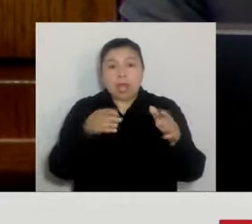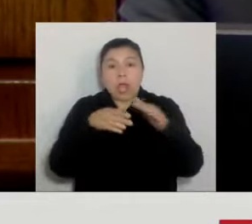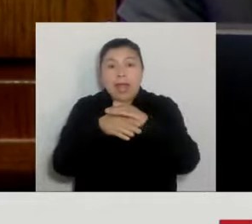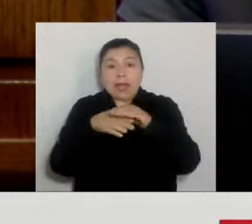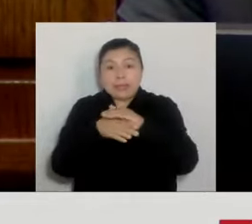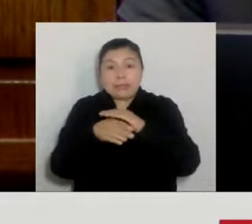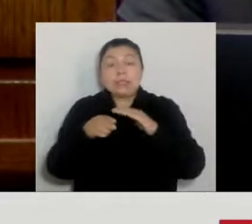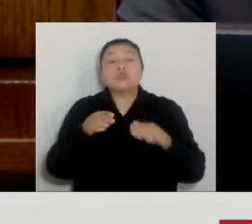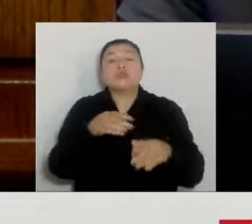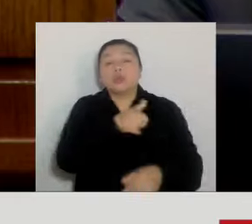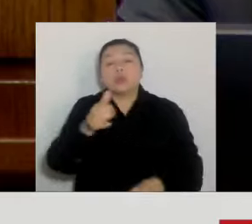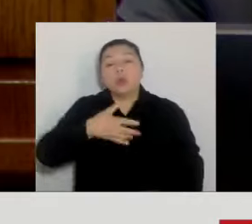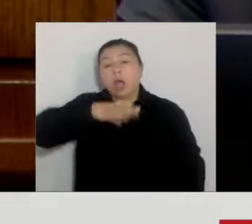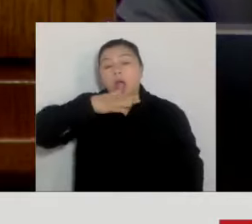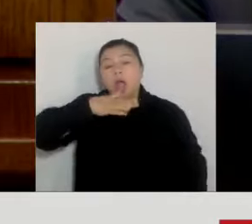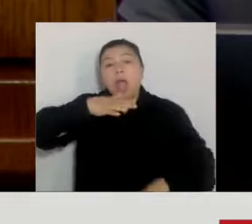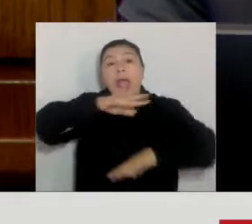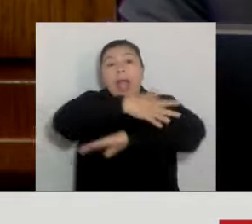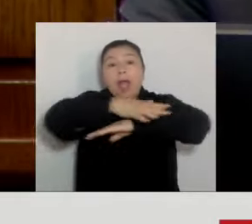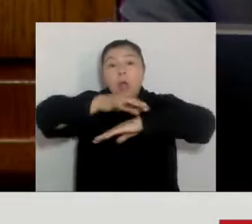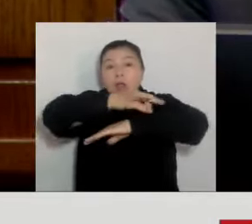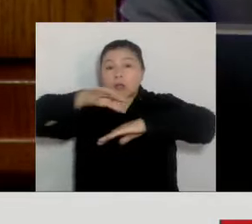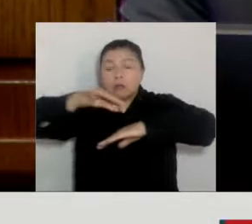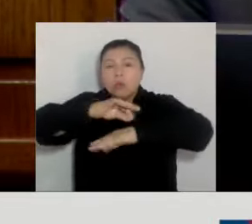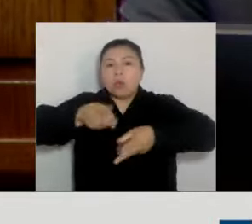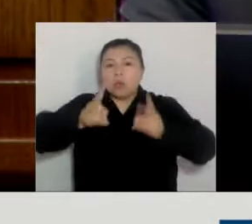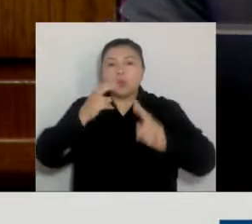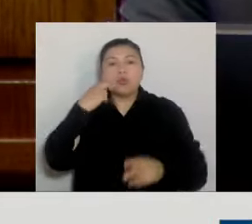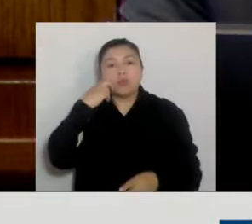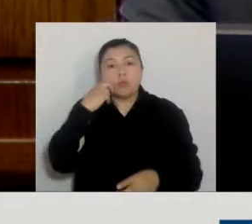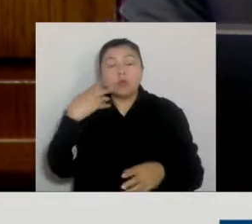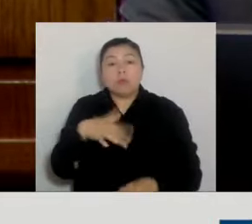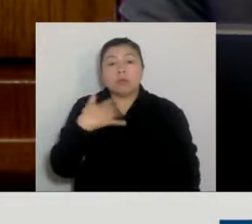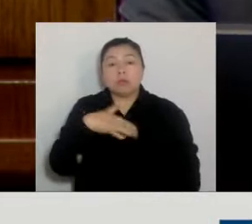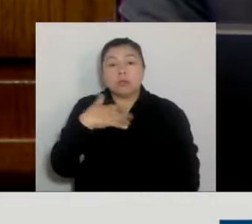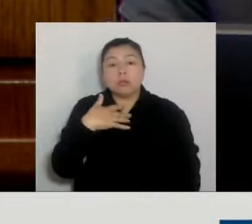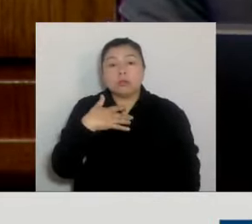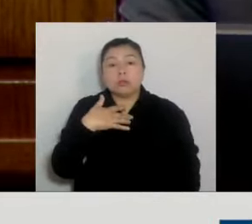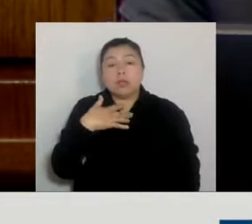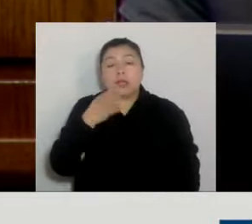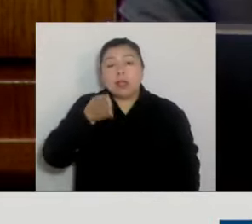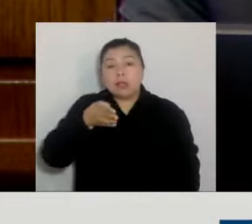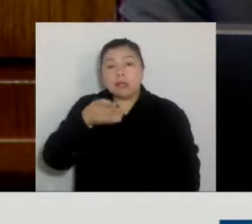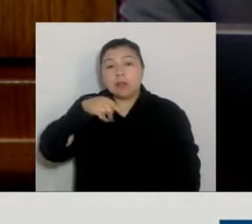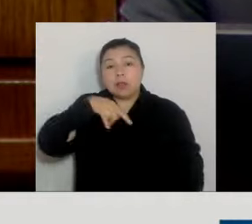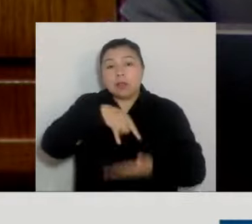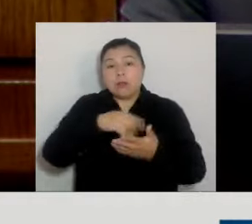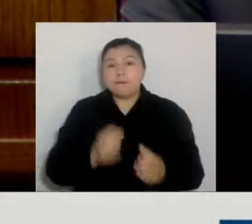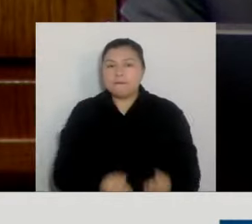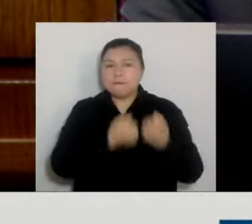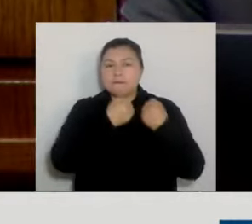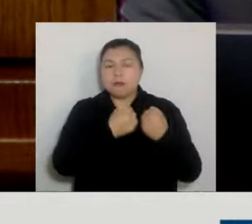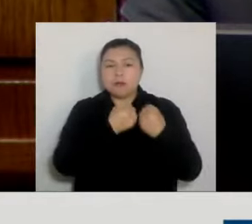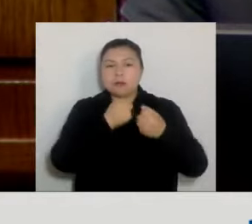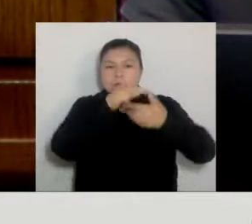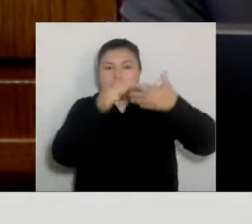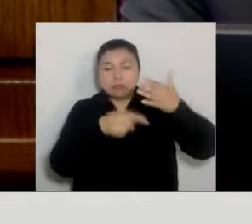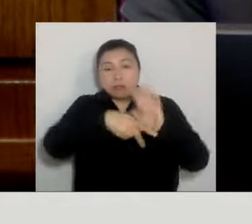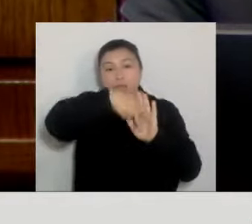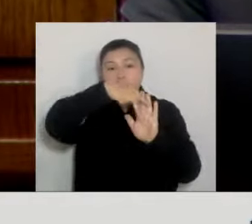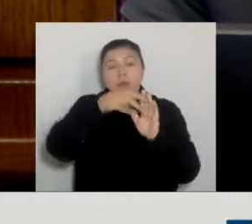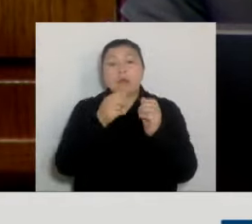al saneamiento es como sabemos un derecho humano fundamental y es deber de este congreso fortalecer las herramientas para que permitan